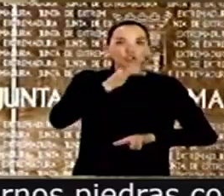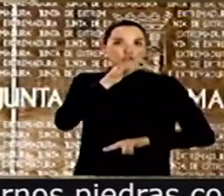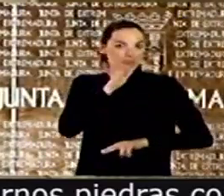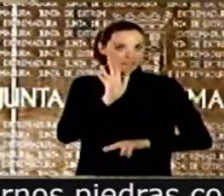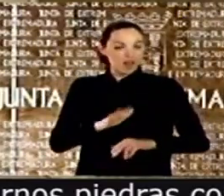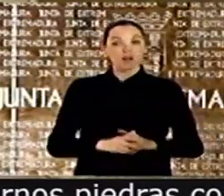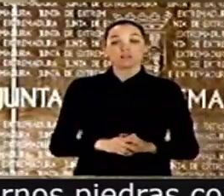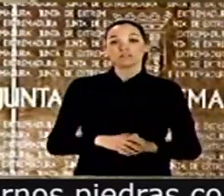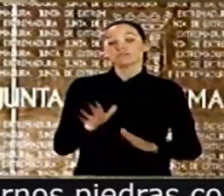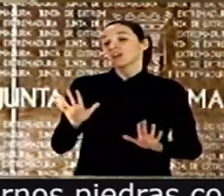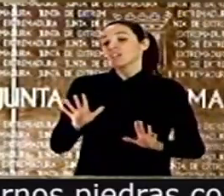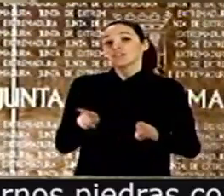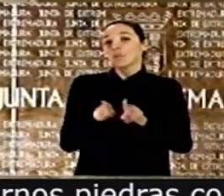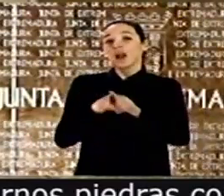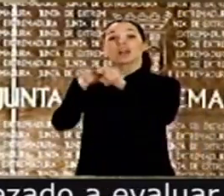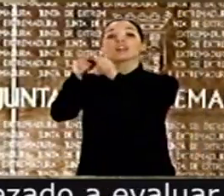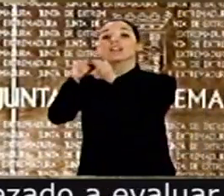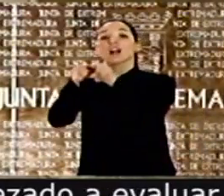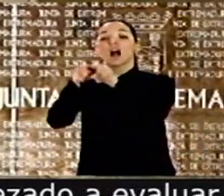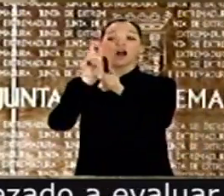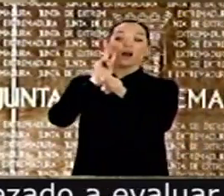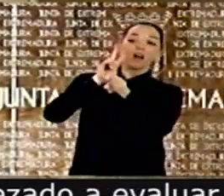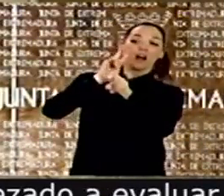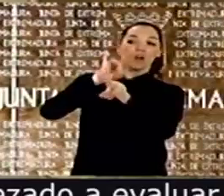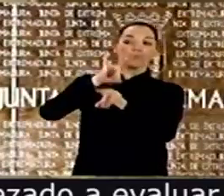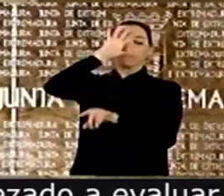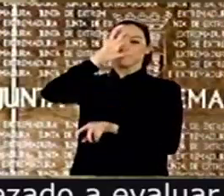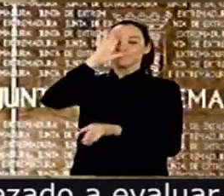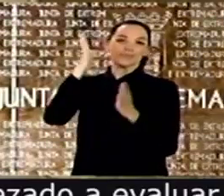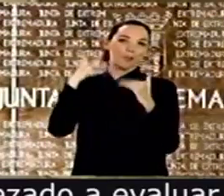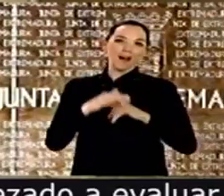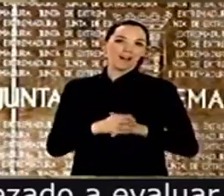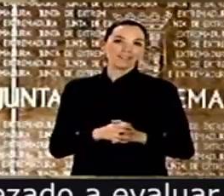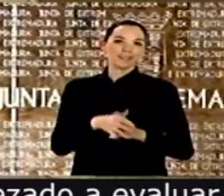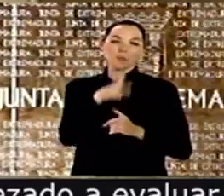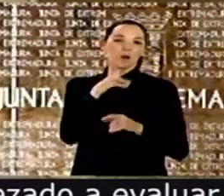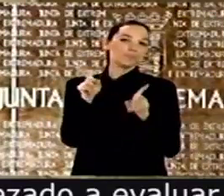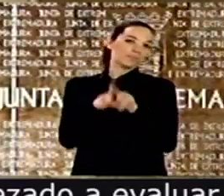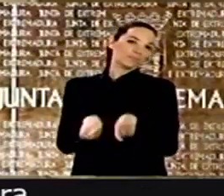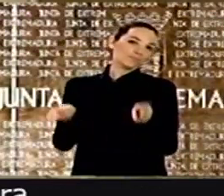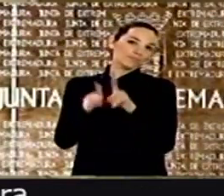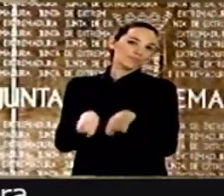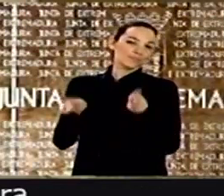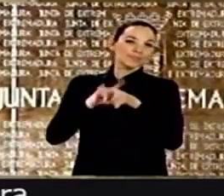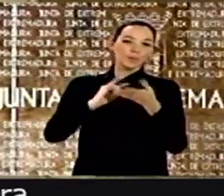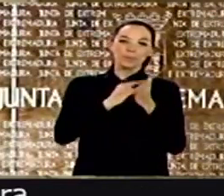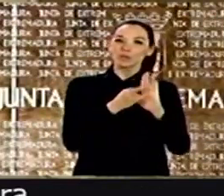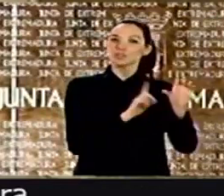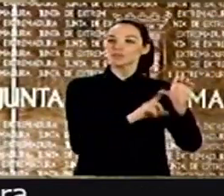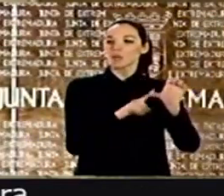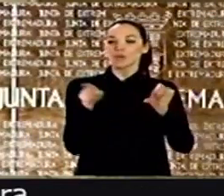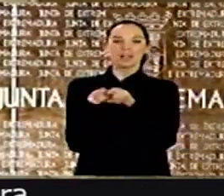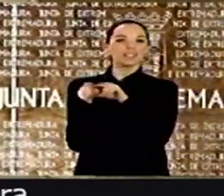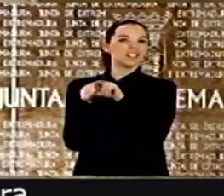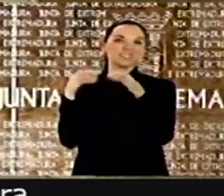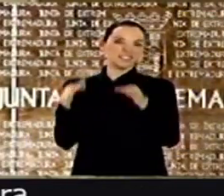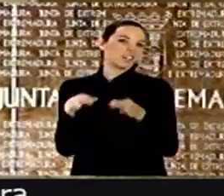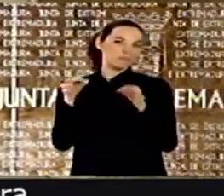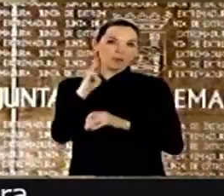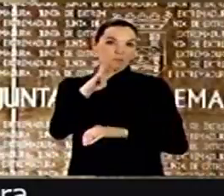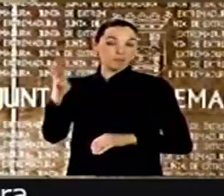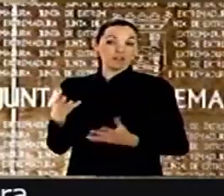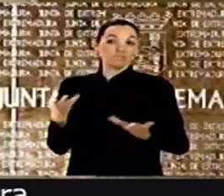no me sorprende porque estos que critican, el Partido Popular, siempre criticaron los grandes proyectos de Extremadura. Por tanto, no sabemos qué